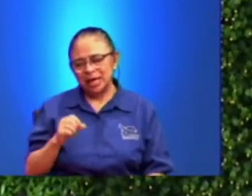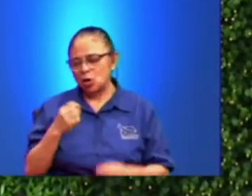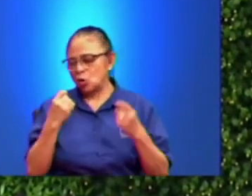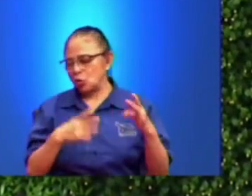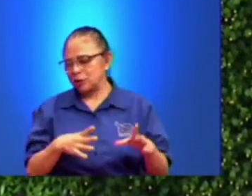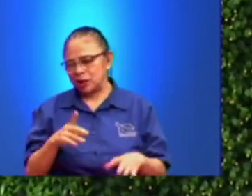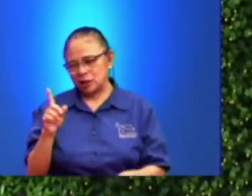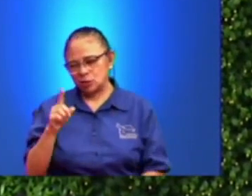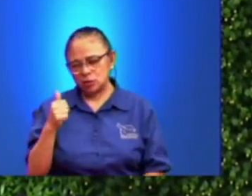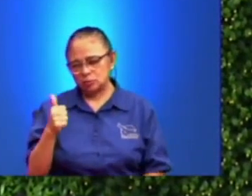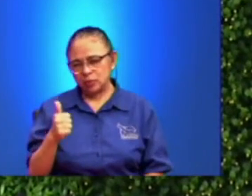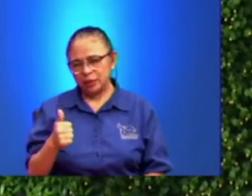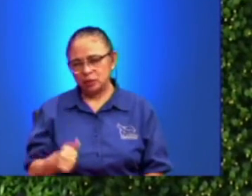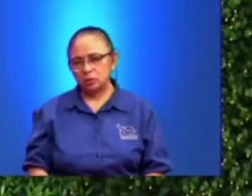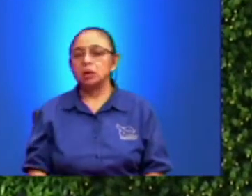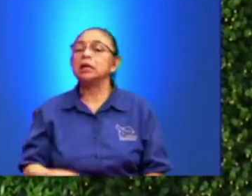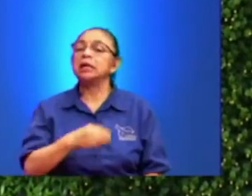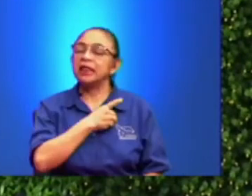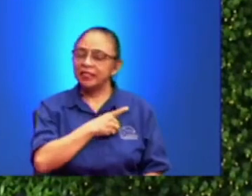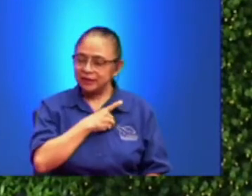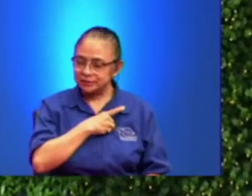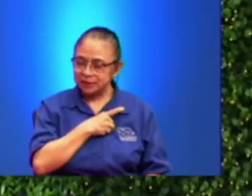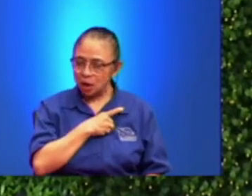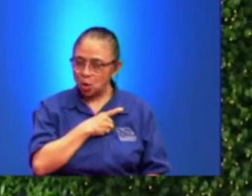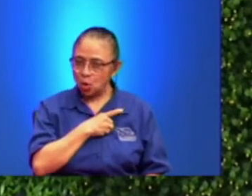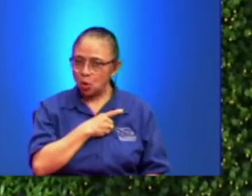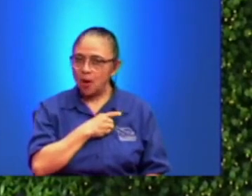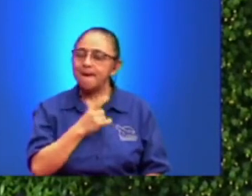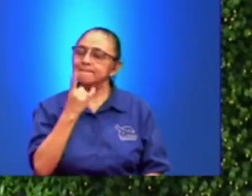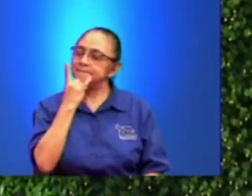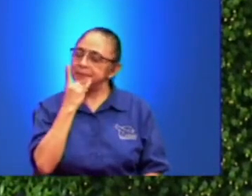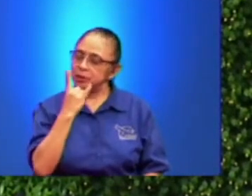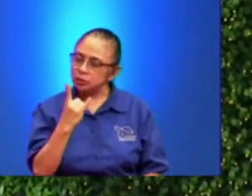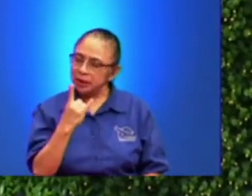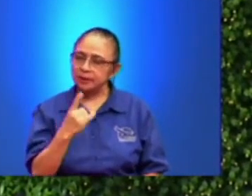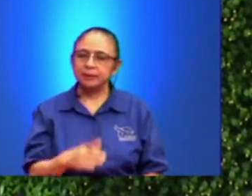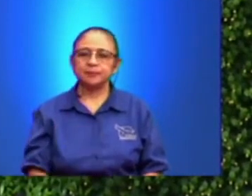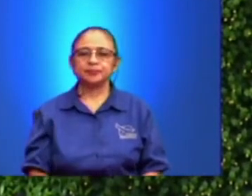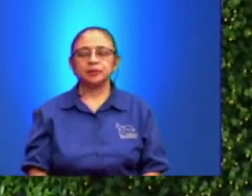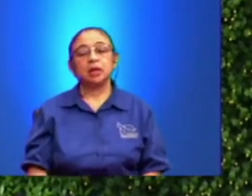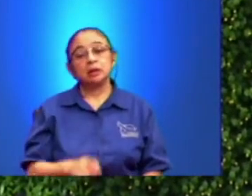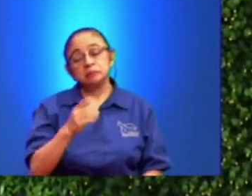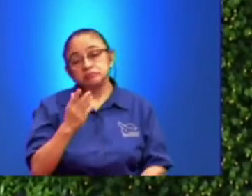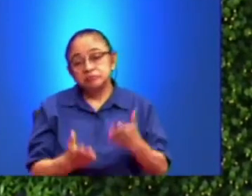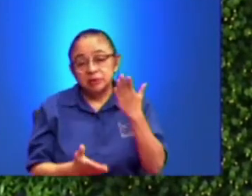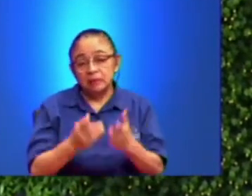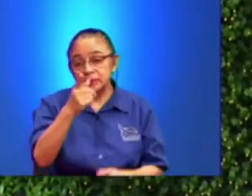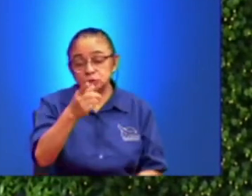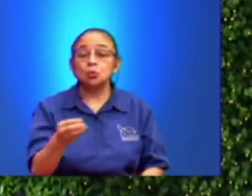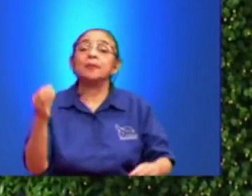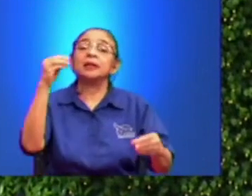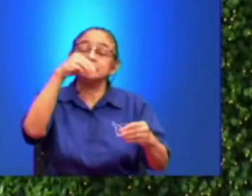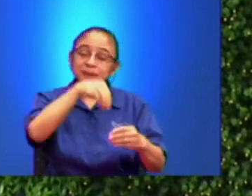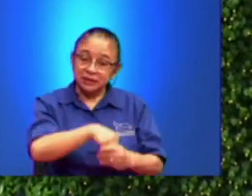el pueblo perdonar a bueno entonces ya deseaste desear y entonces puedes estar participando la santa cena y él te va a ayudar